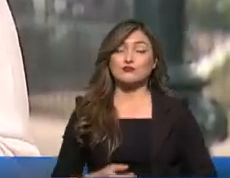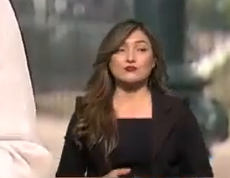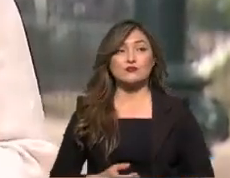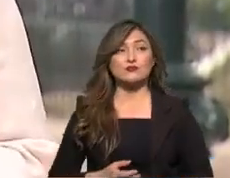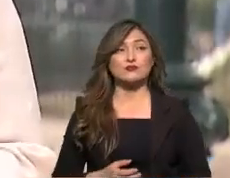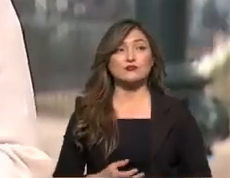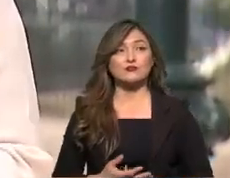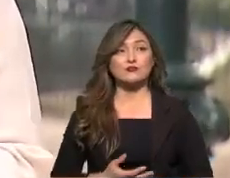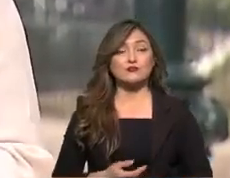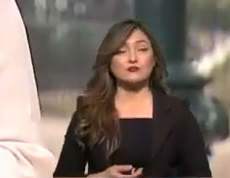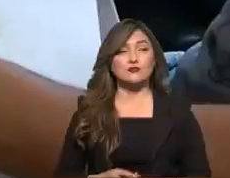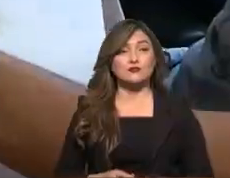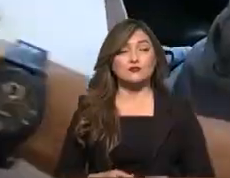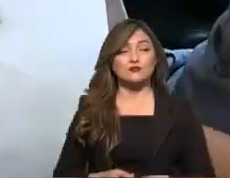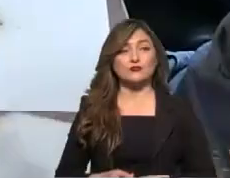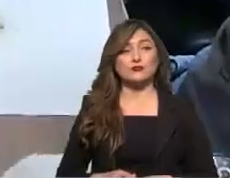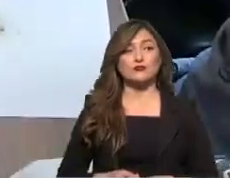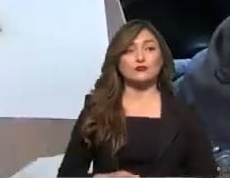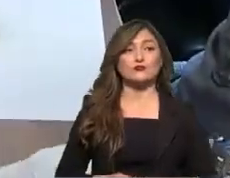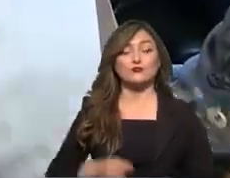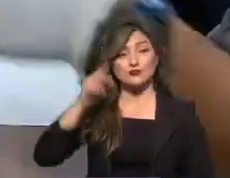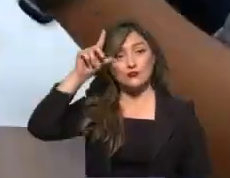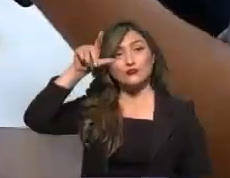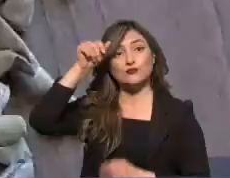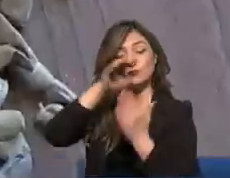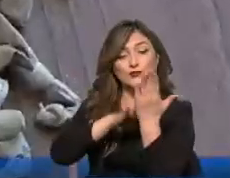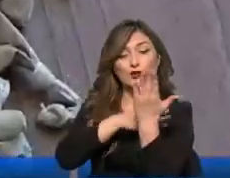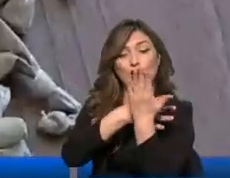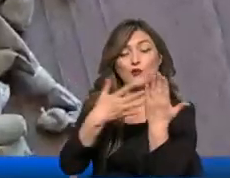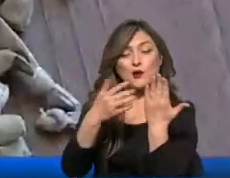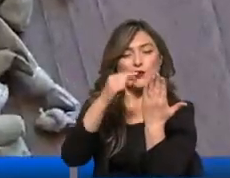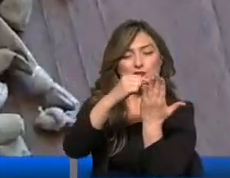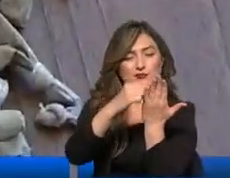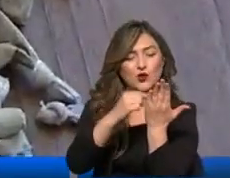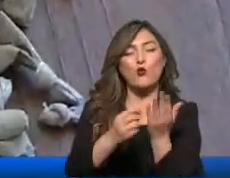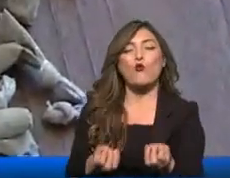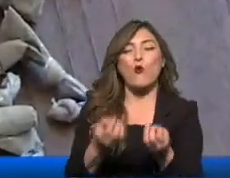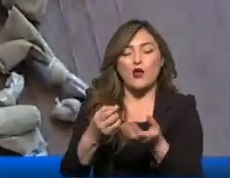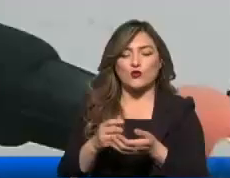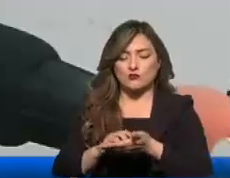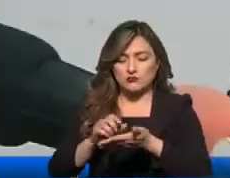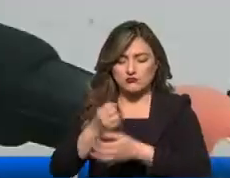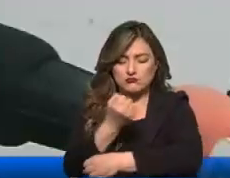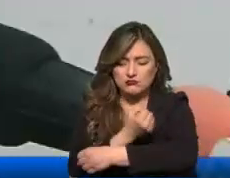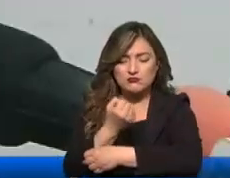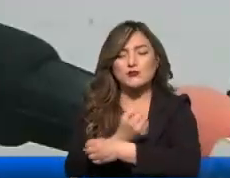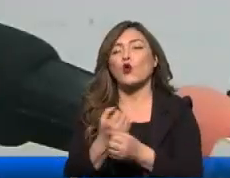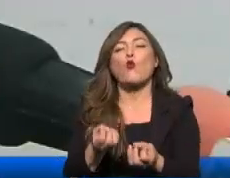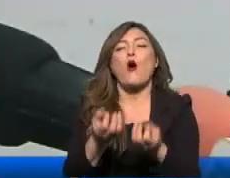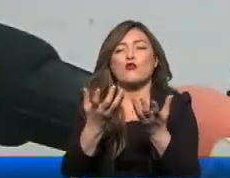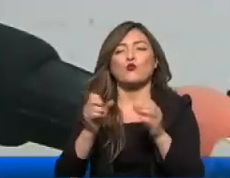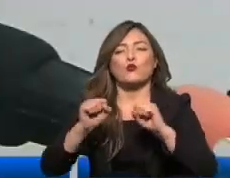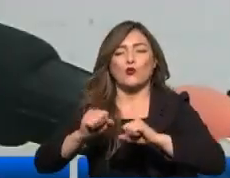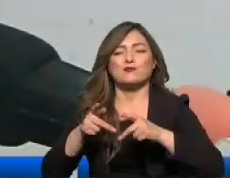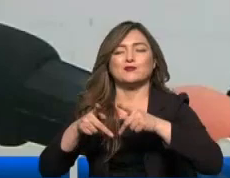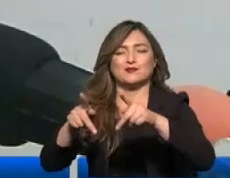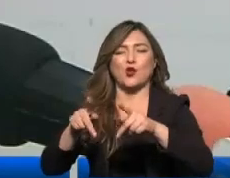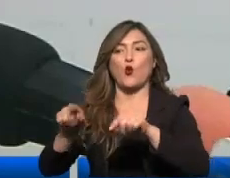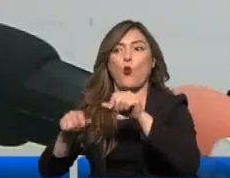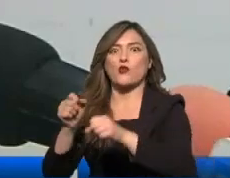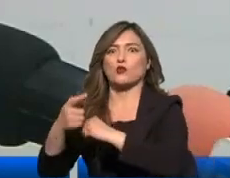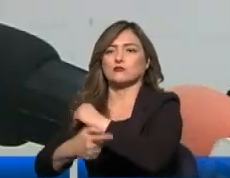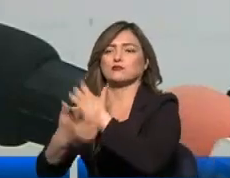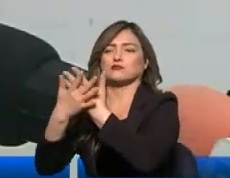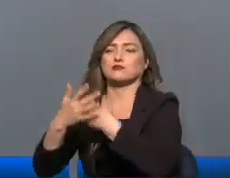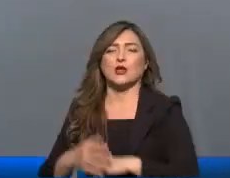reportaje. Para el gobierno, la tabla de consumo de drogas tiene los días contados. Este martes, la ministra Alexandra Vela anunció que en